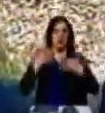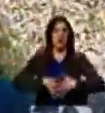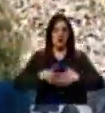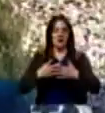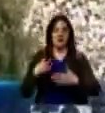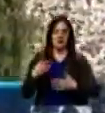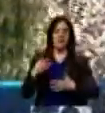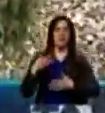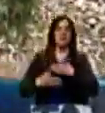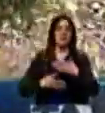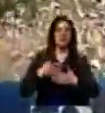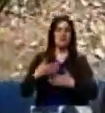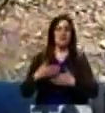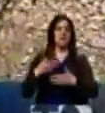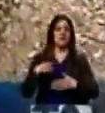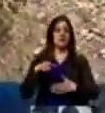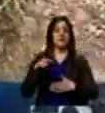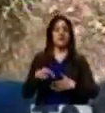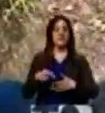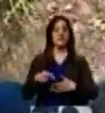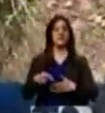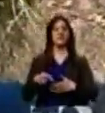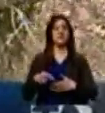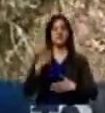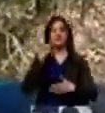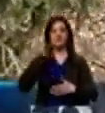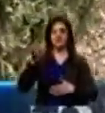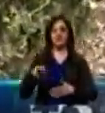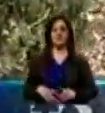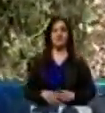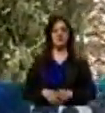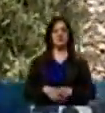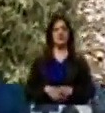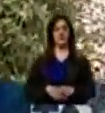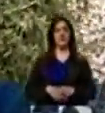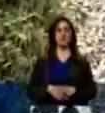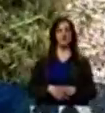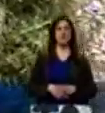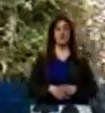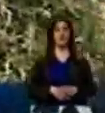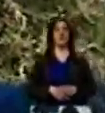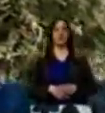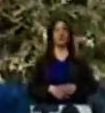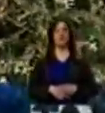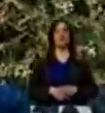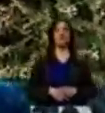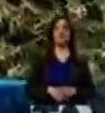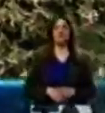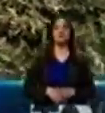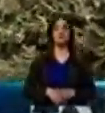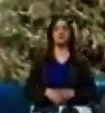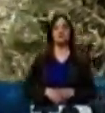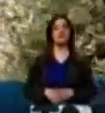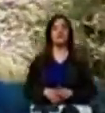realizará un proceso de reciclaje. En este momento nosotros nos encontramos aquí en el Parque Metropolitano, donde se realiza ese proceso, y nos acompaña